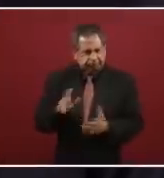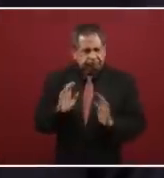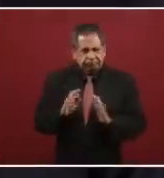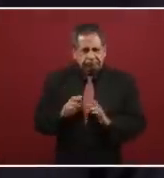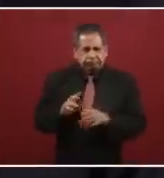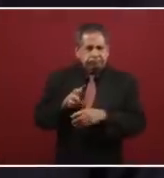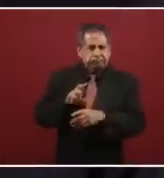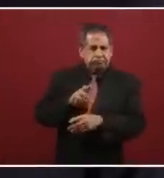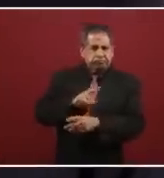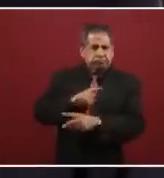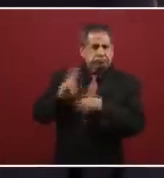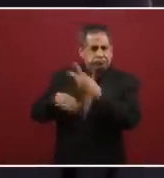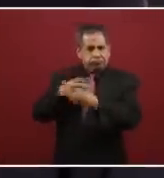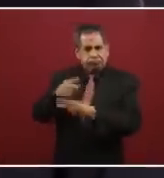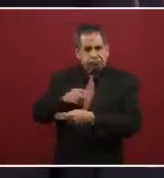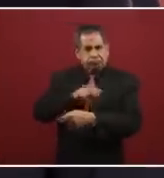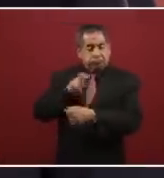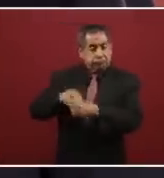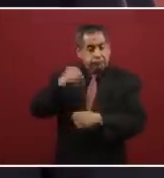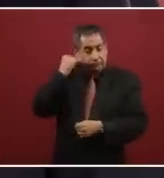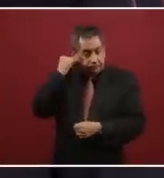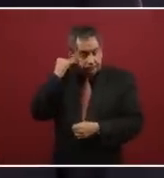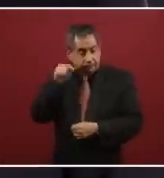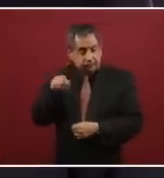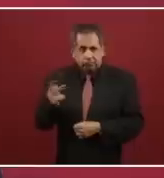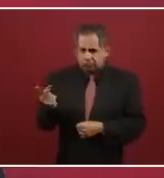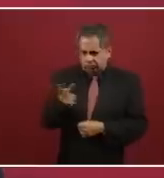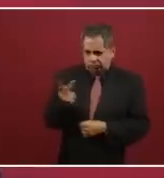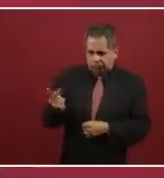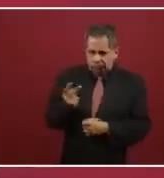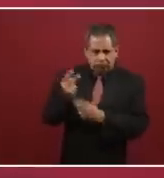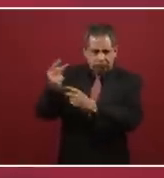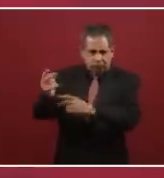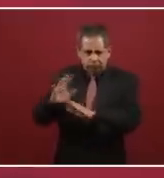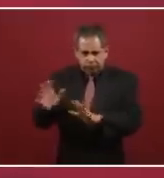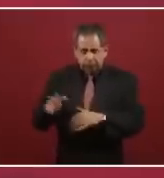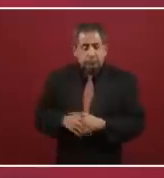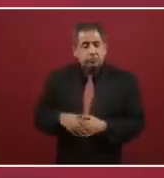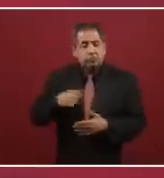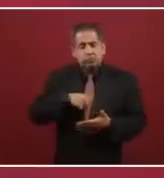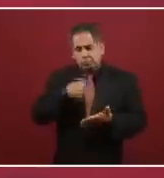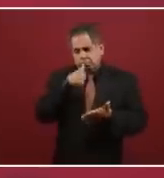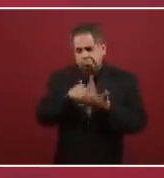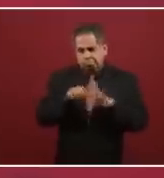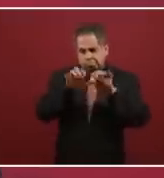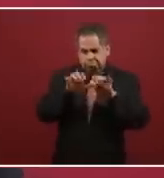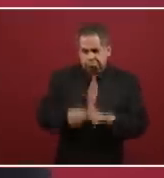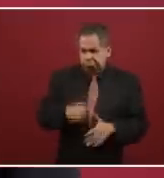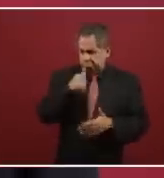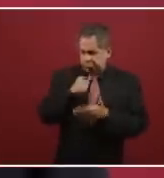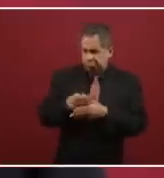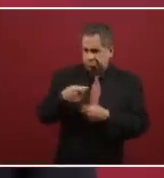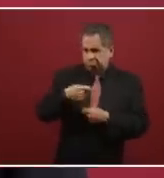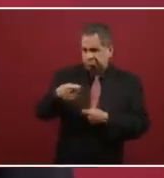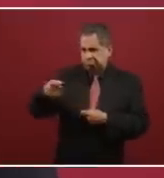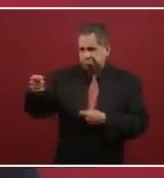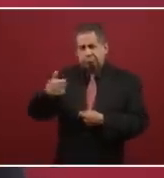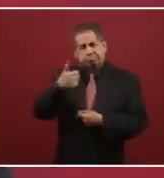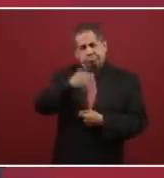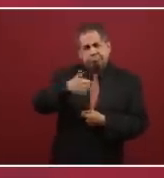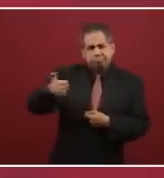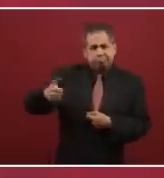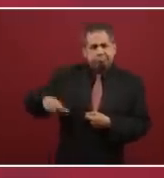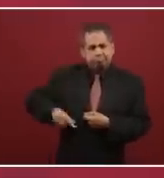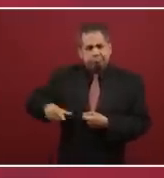en Japón, los dos, y yo envié una carta a cada jefe de Estado, a cada